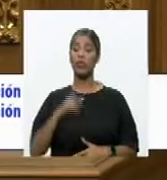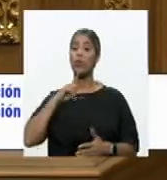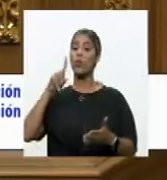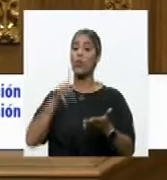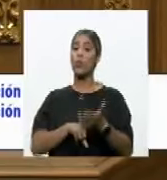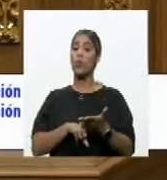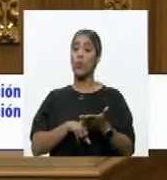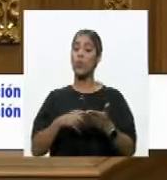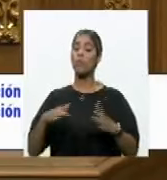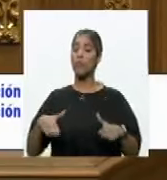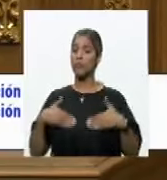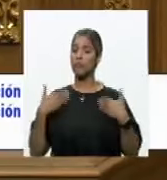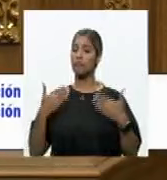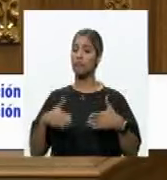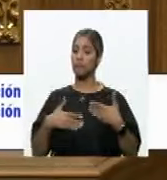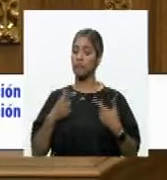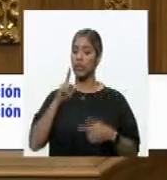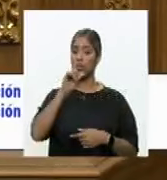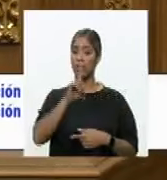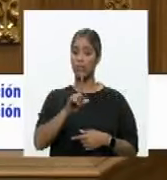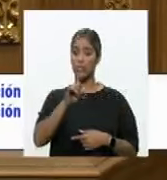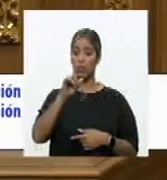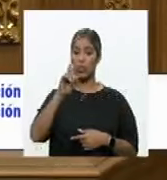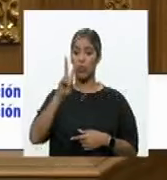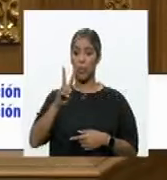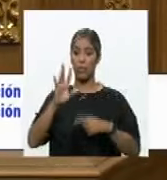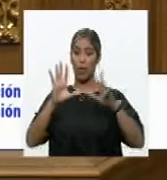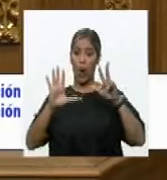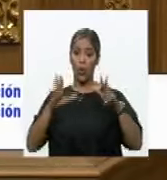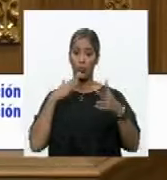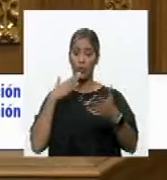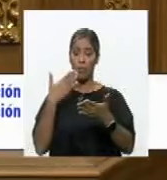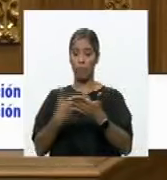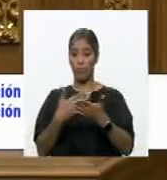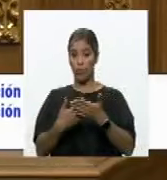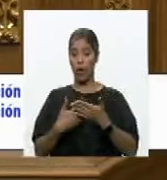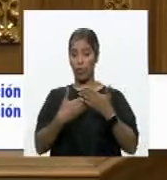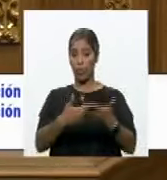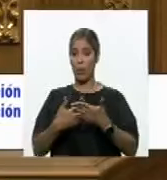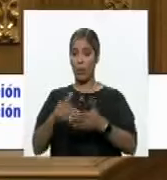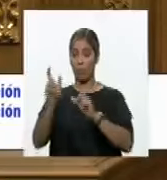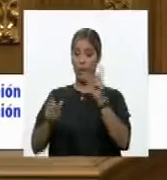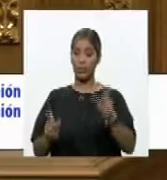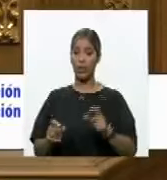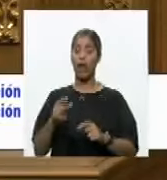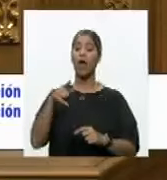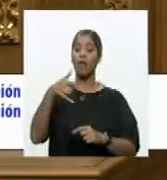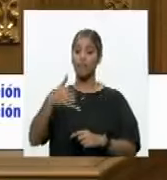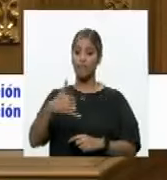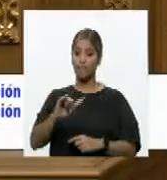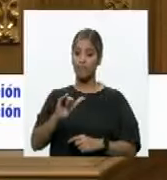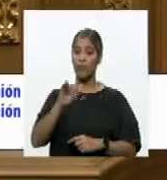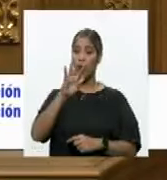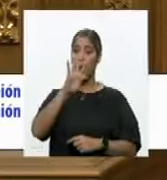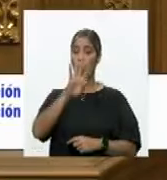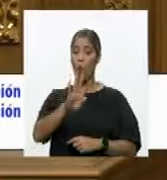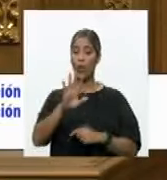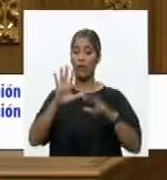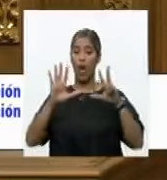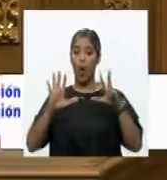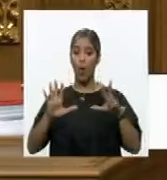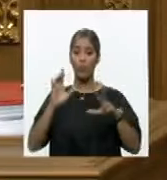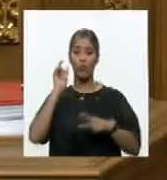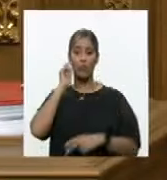cumplen satisfactoriamente de los 128 postulados iniciales, 48 ciudadanas y